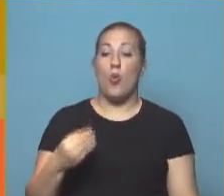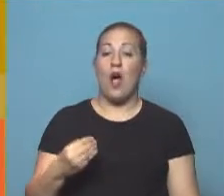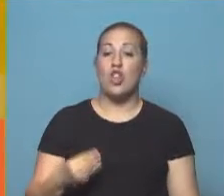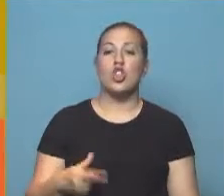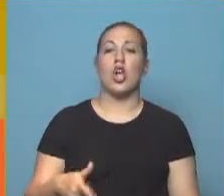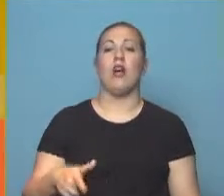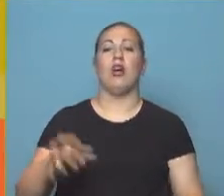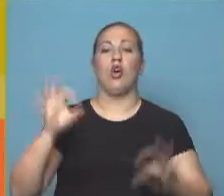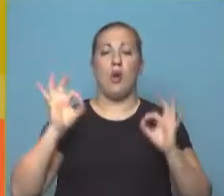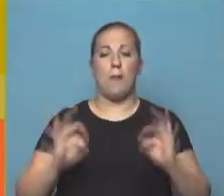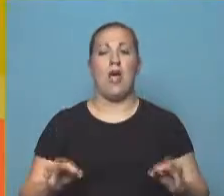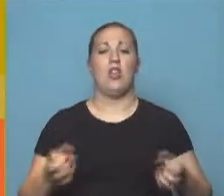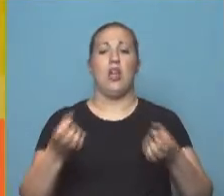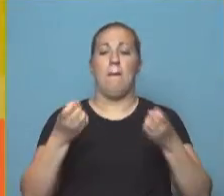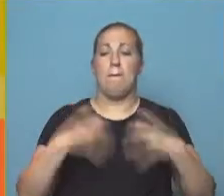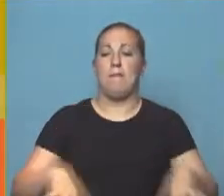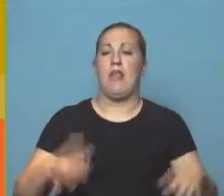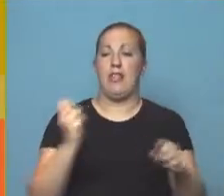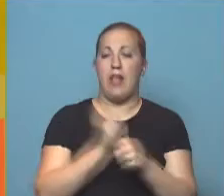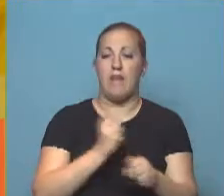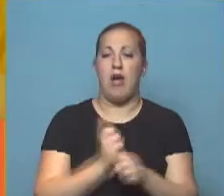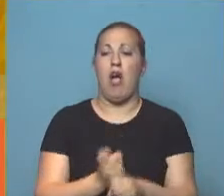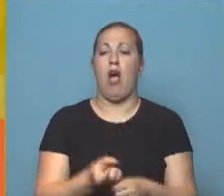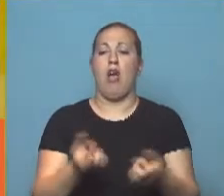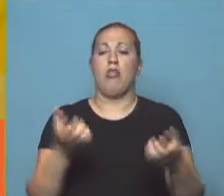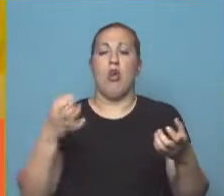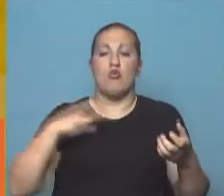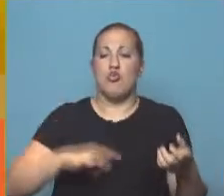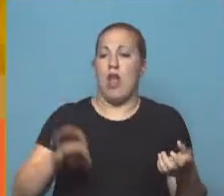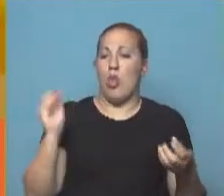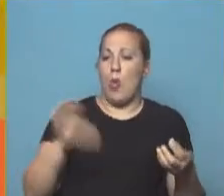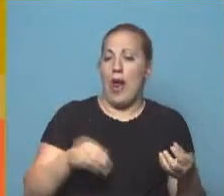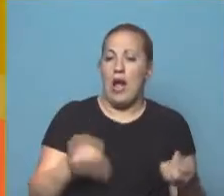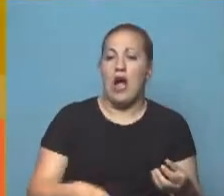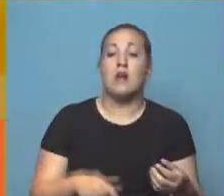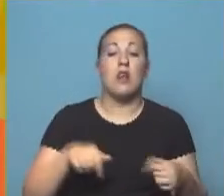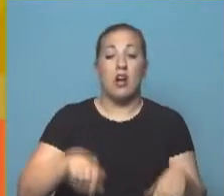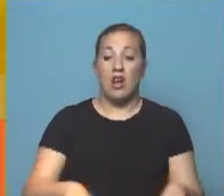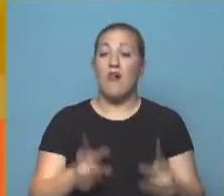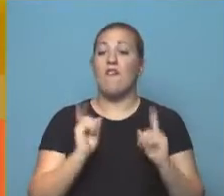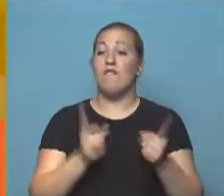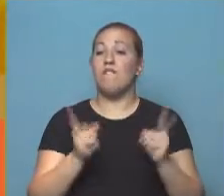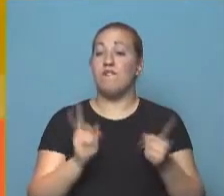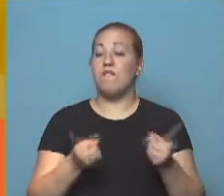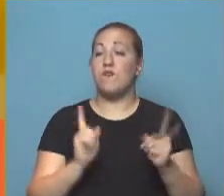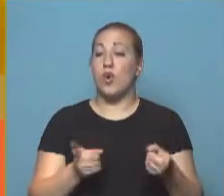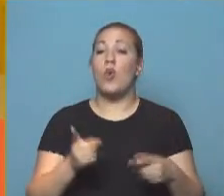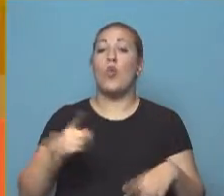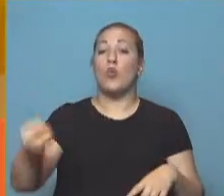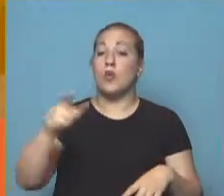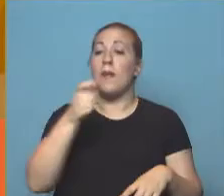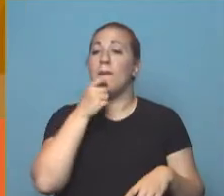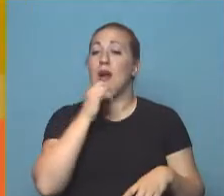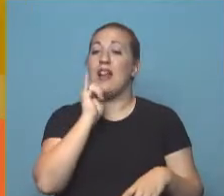estaba achicando y se estaba perdiendo empleo y se estaba destruyendo el poder adquisitivo del salario, acá se mantuvieron las condiciones de vida que hicieron que ustedes, por ejemplo, le